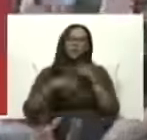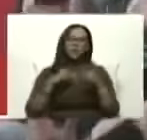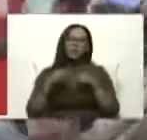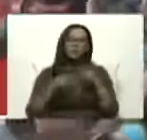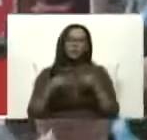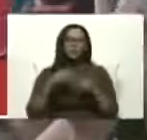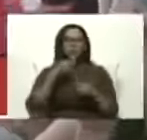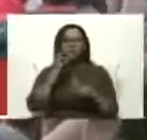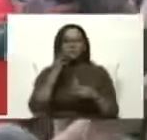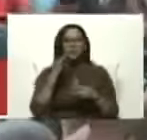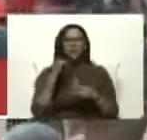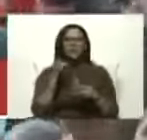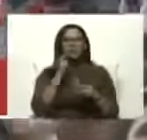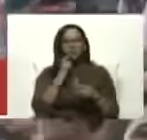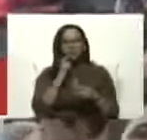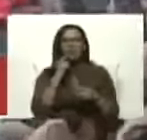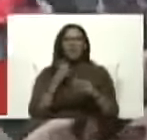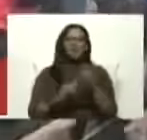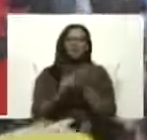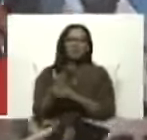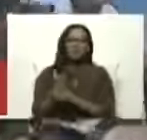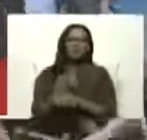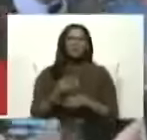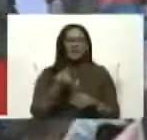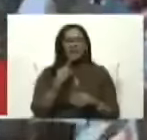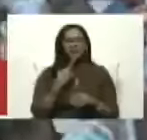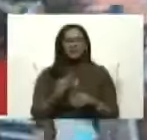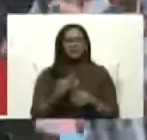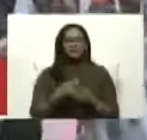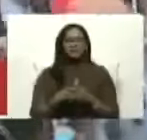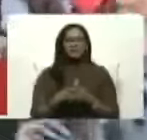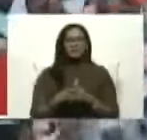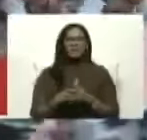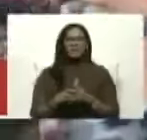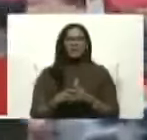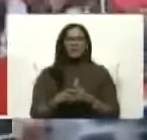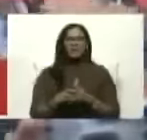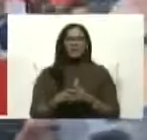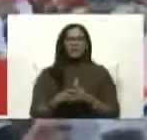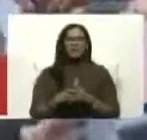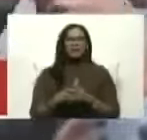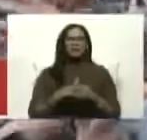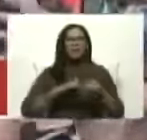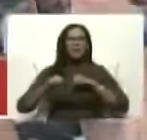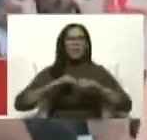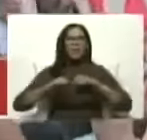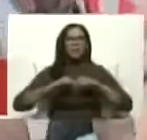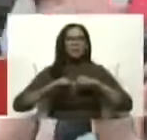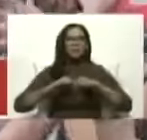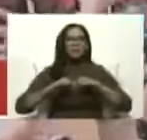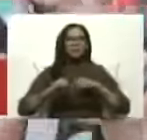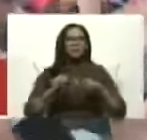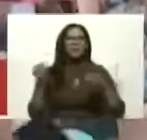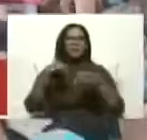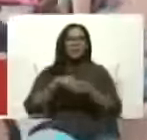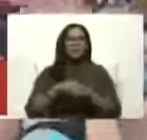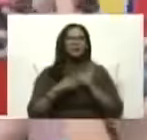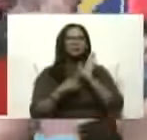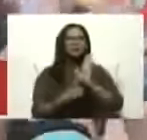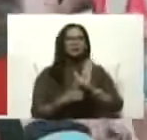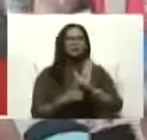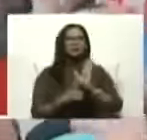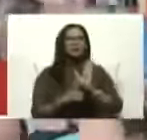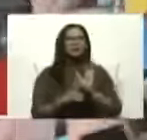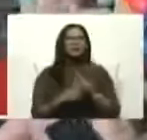el cacao, las flores, han destacado durante esta movilización. Además de resaltar,